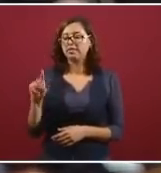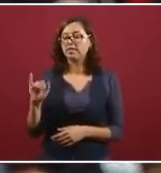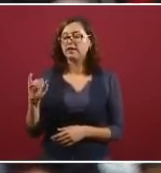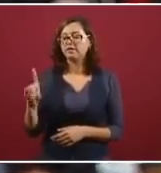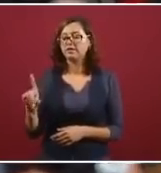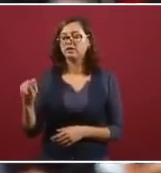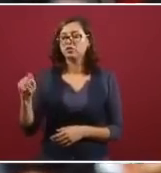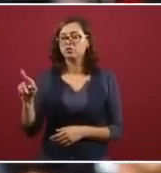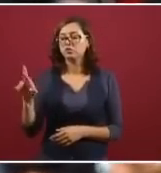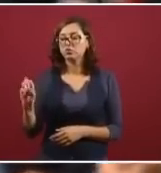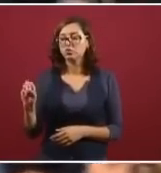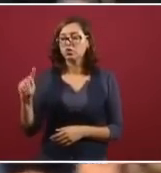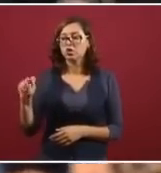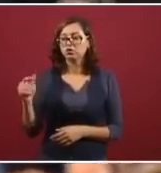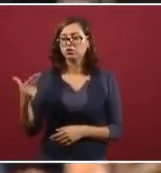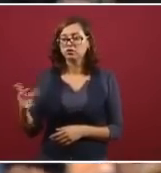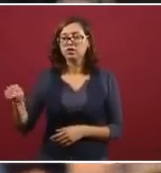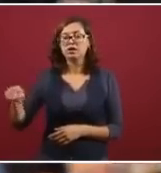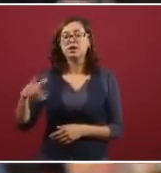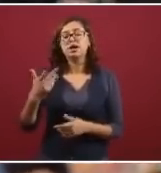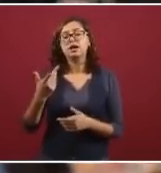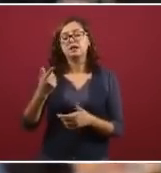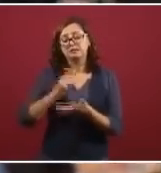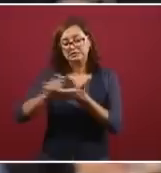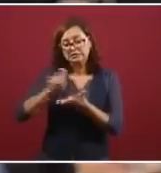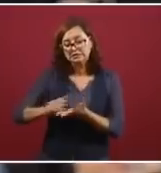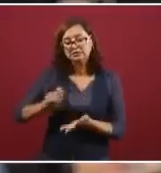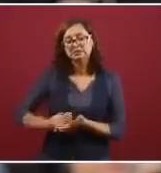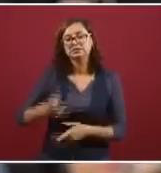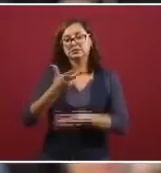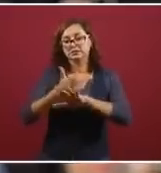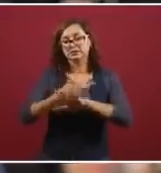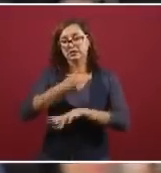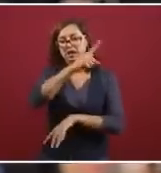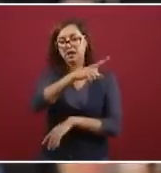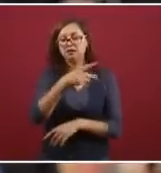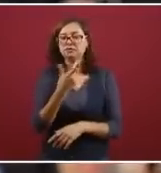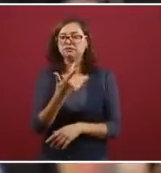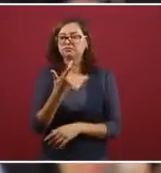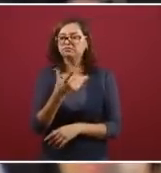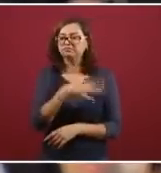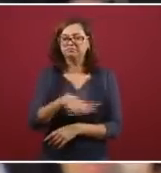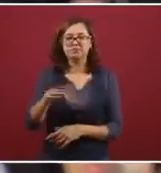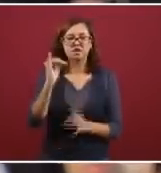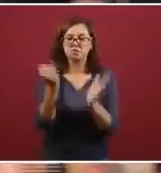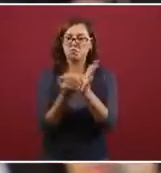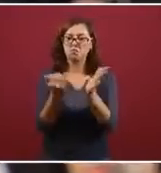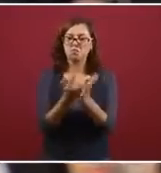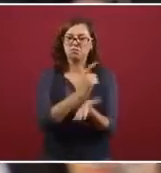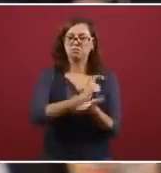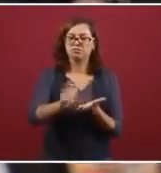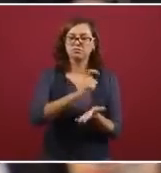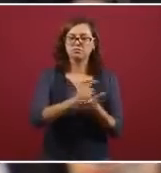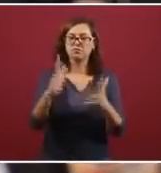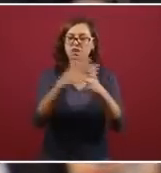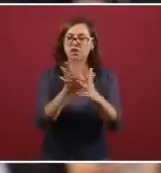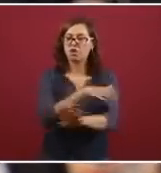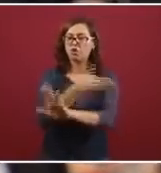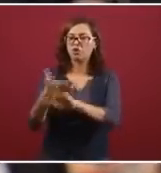y naturalista estadounidense que fue a la cárcel por negarse a pagar impuestos para la guerra contra